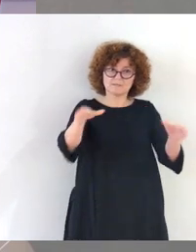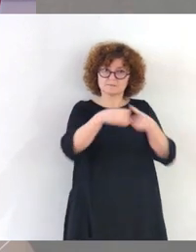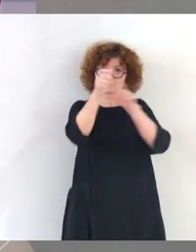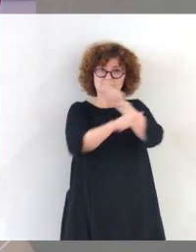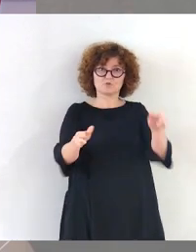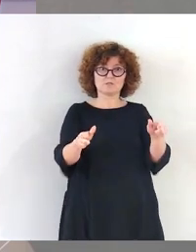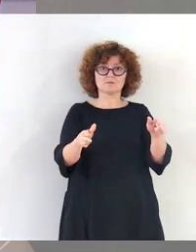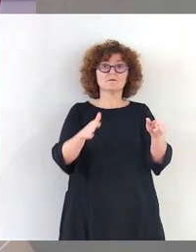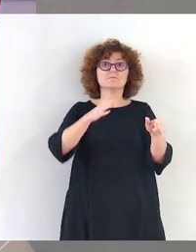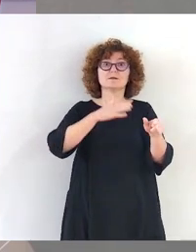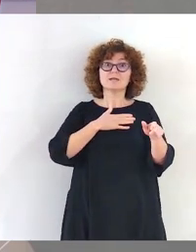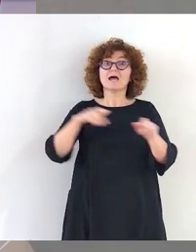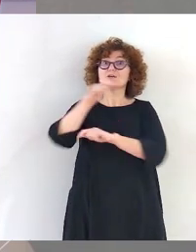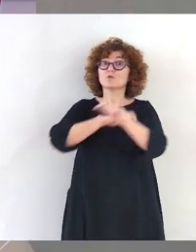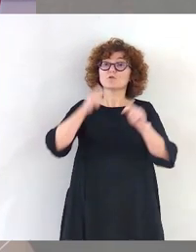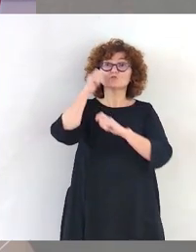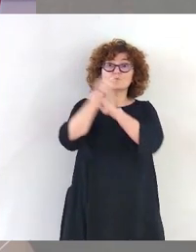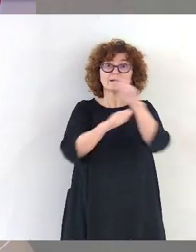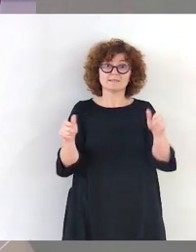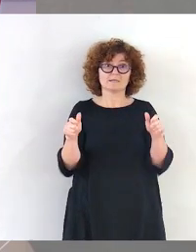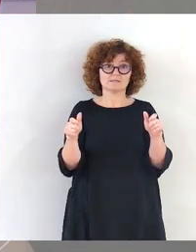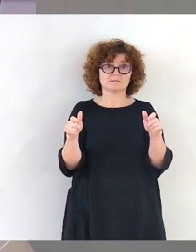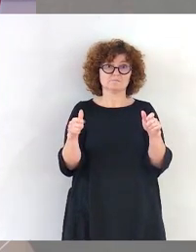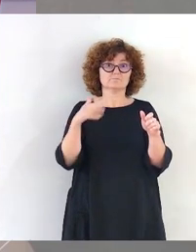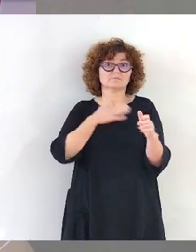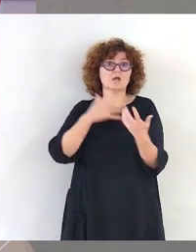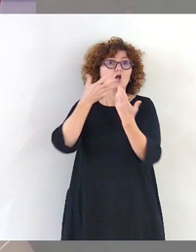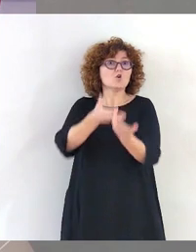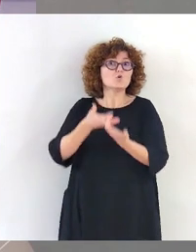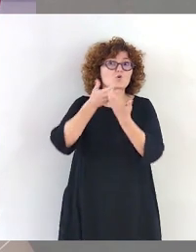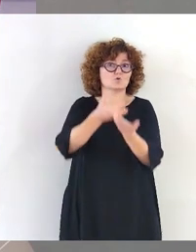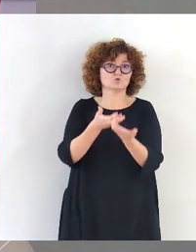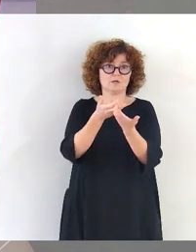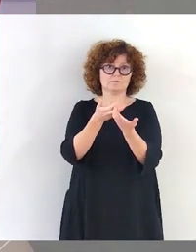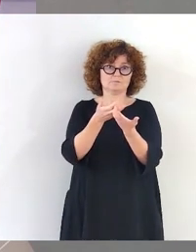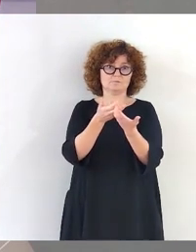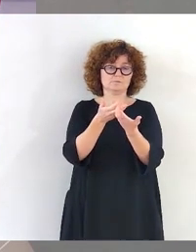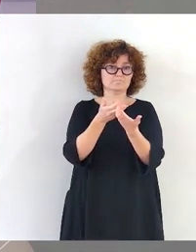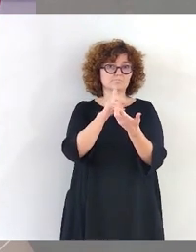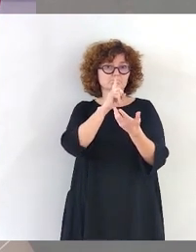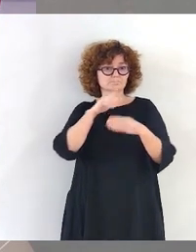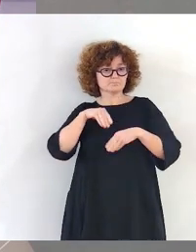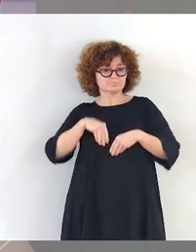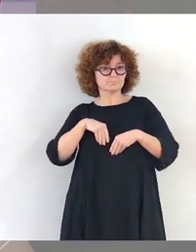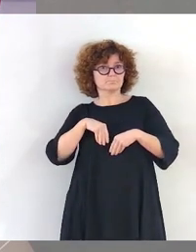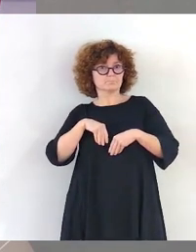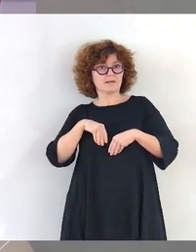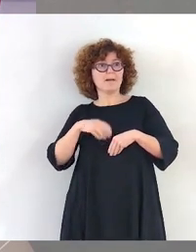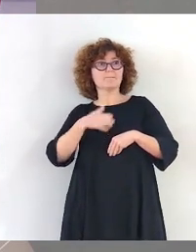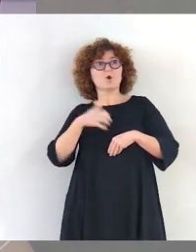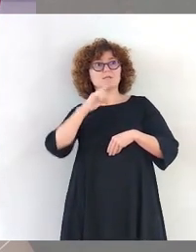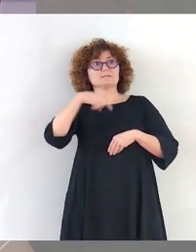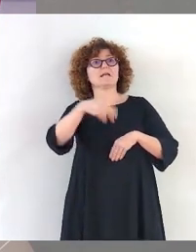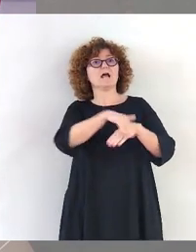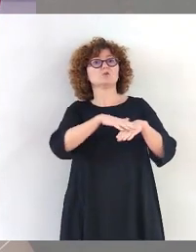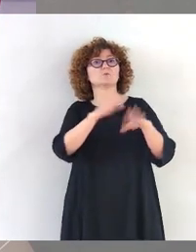lucha desde las organizaciones humanitarias que hemos estado siempre calladas para no molestar a los gobiernos en lo que tiene que ver a derechos